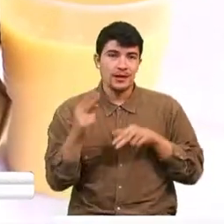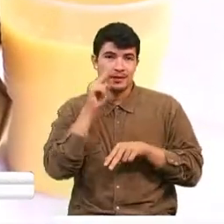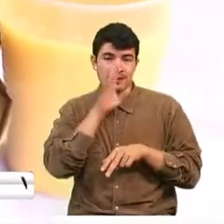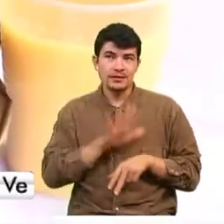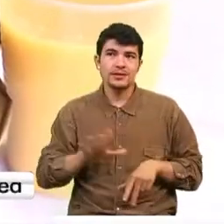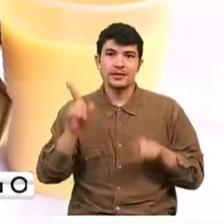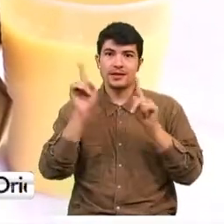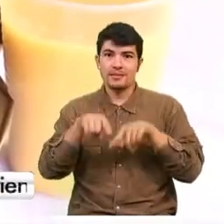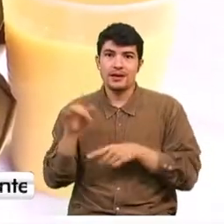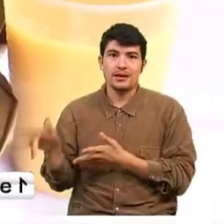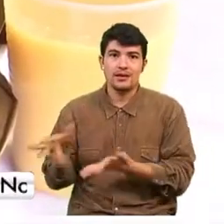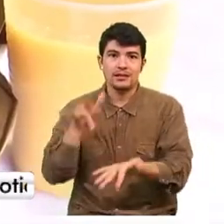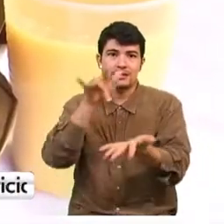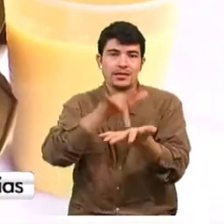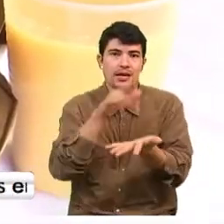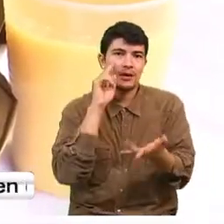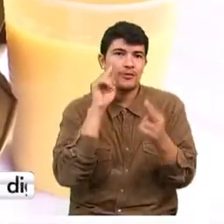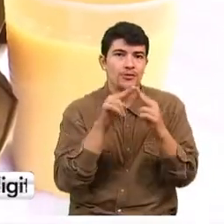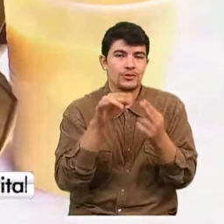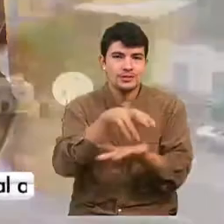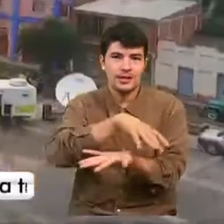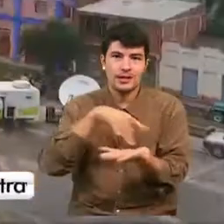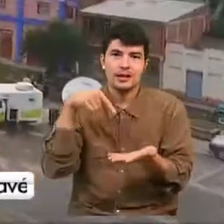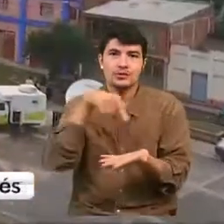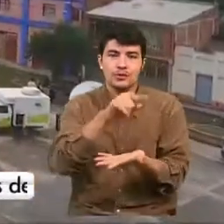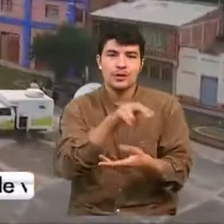de la Expedición Santander a esta región.